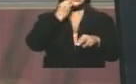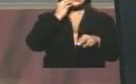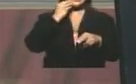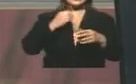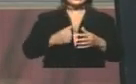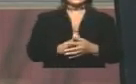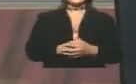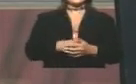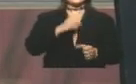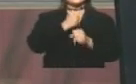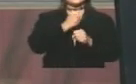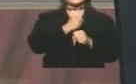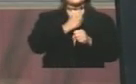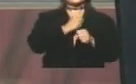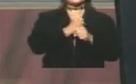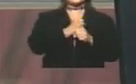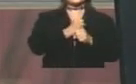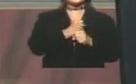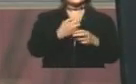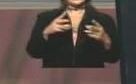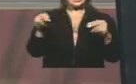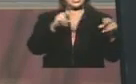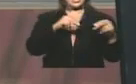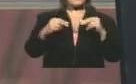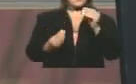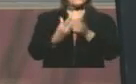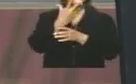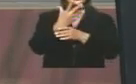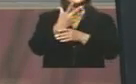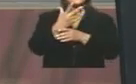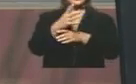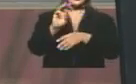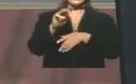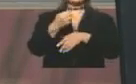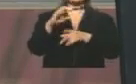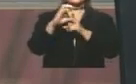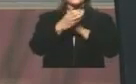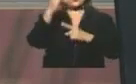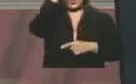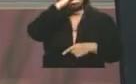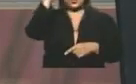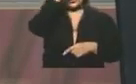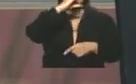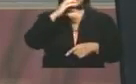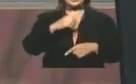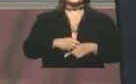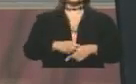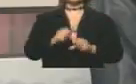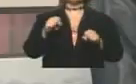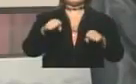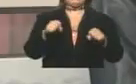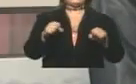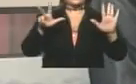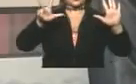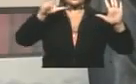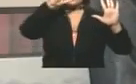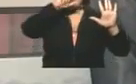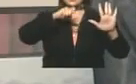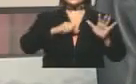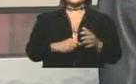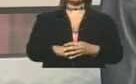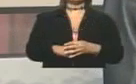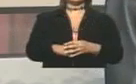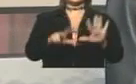hacia trabajar con ellos y con ellas, y quiero que me hables justamente de la Fundación Amaranto, con la que ya tienes un tiempo, ¿verdad? Sí, bueno, ya son